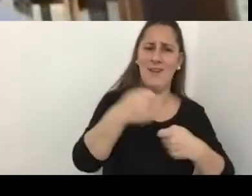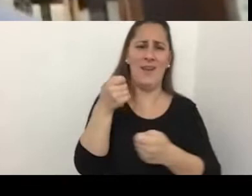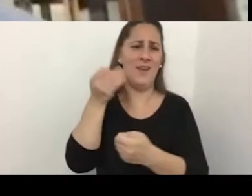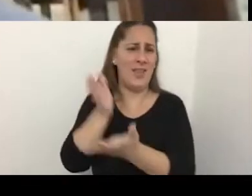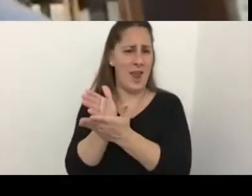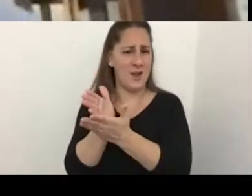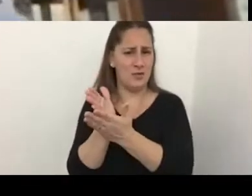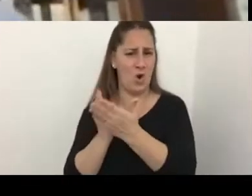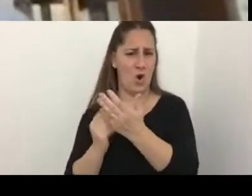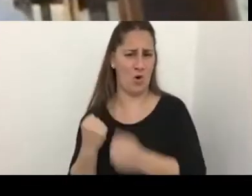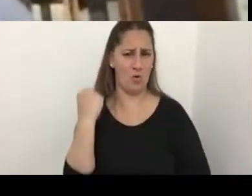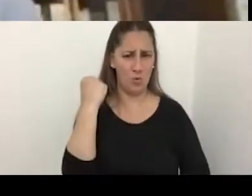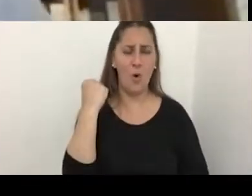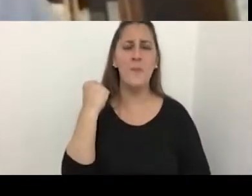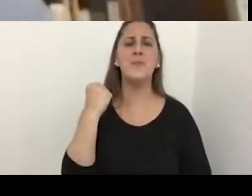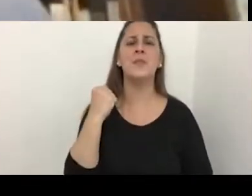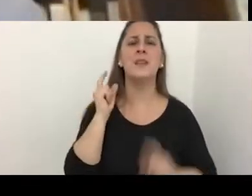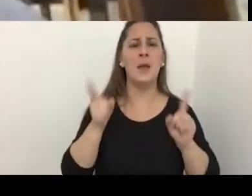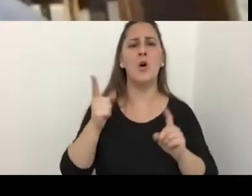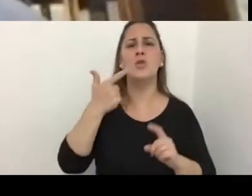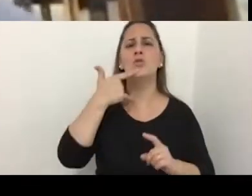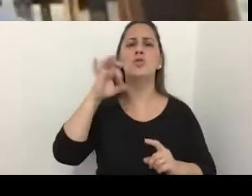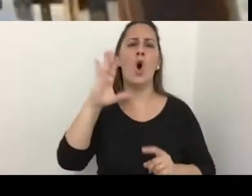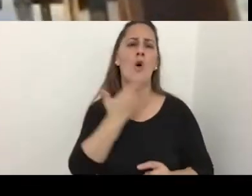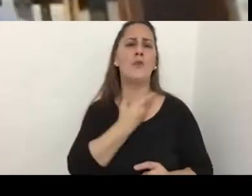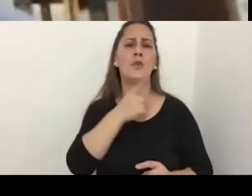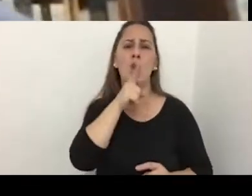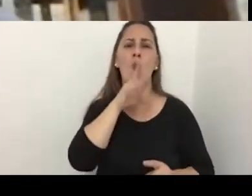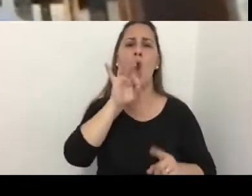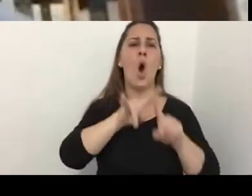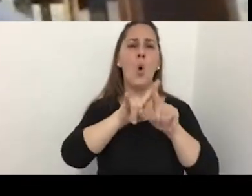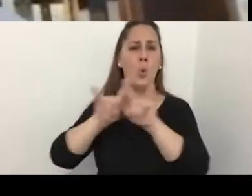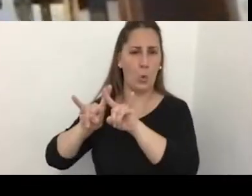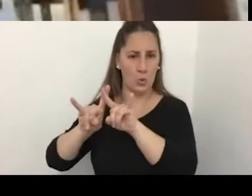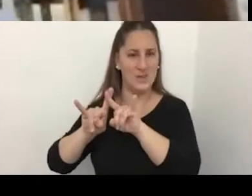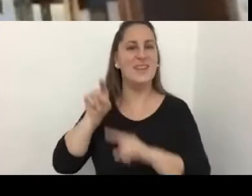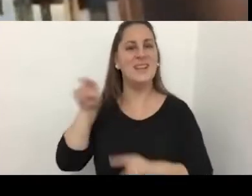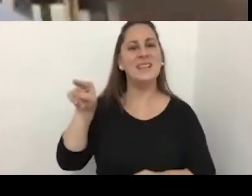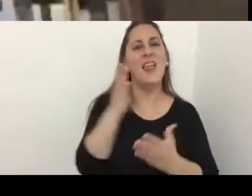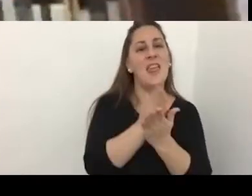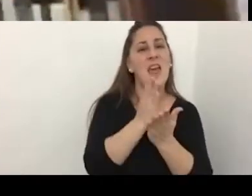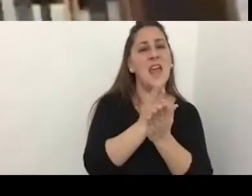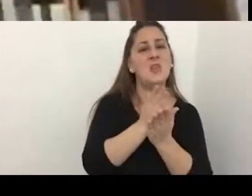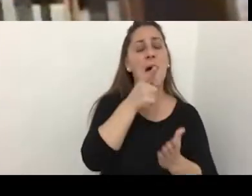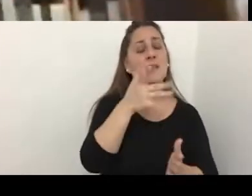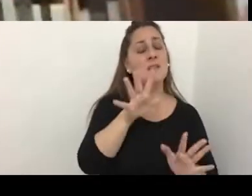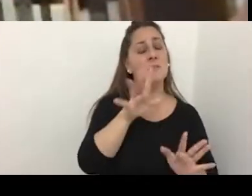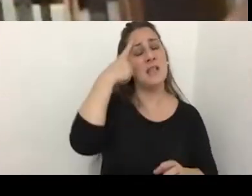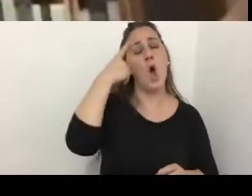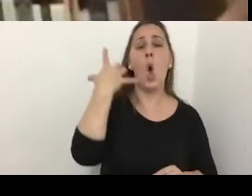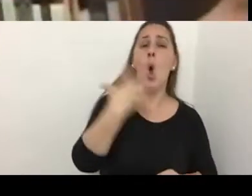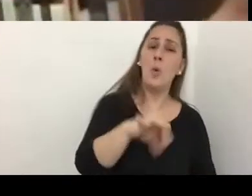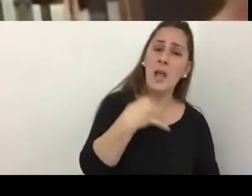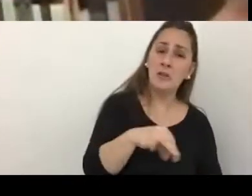Lo que se llama el soft law, ese derecho blando de algunas cosas que a veces se toman como obligatorias o nos las presentan como